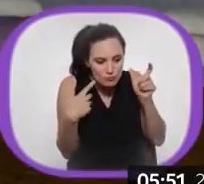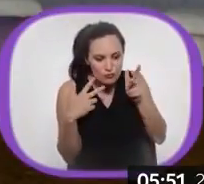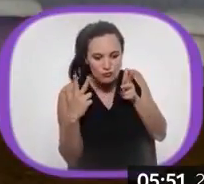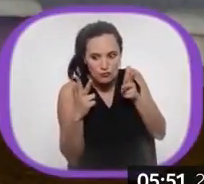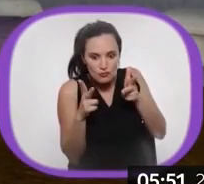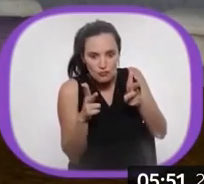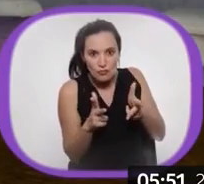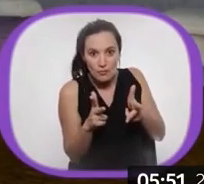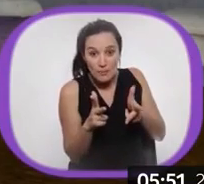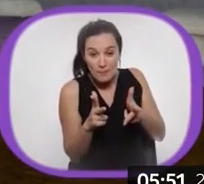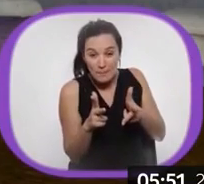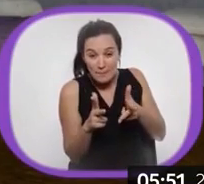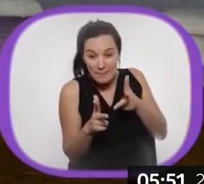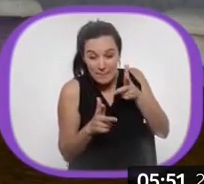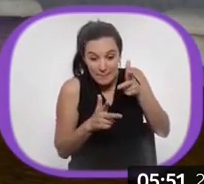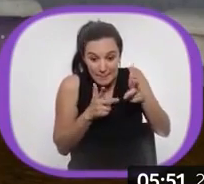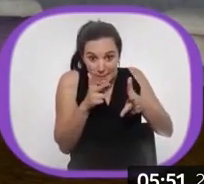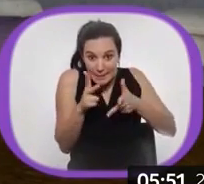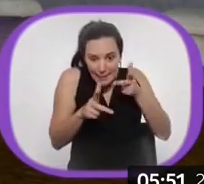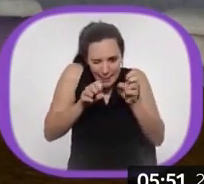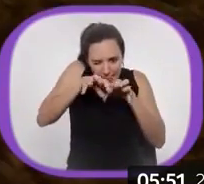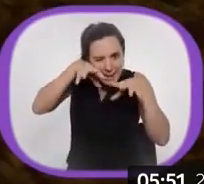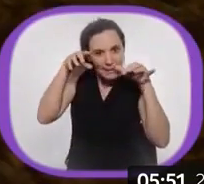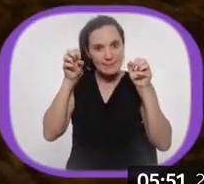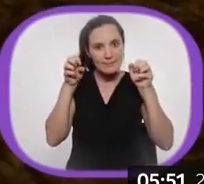que esto se vaya!